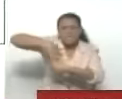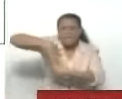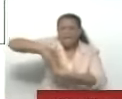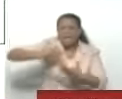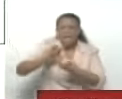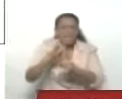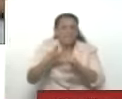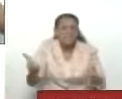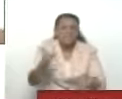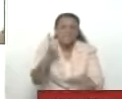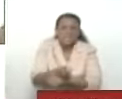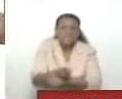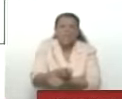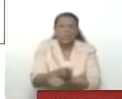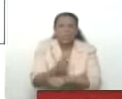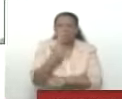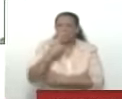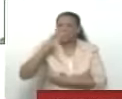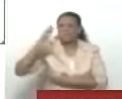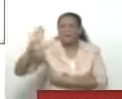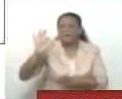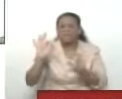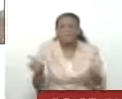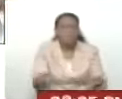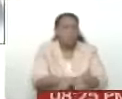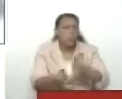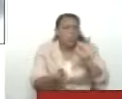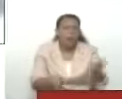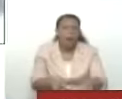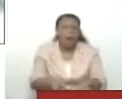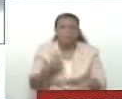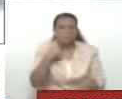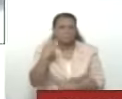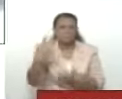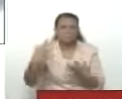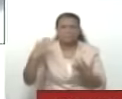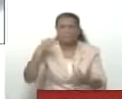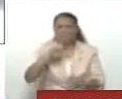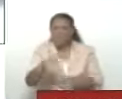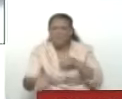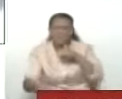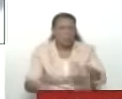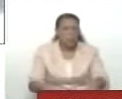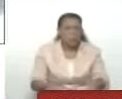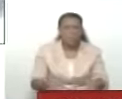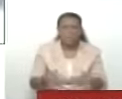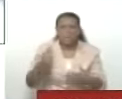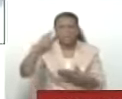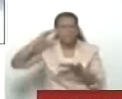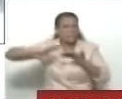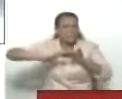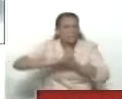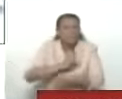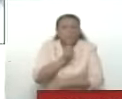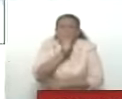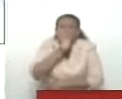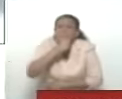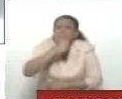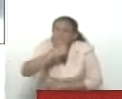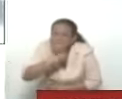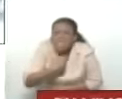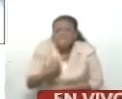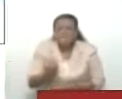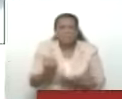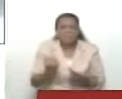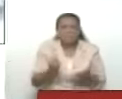dictadura. Neonazi, lo es. Ahí están circulando cosas, amenazas para el exterminio de los viejitos, los